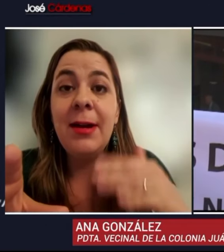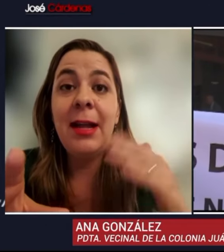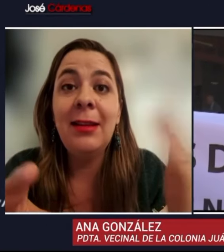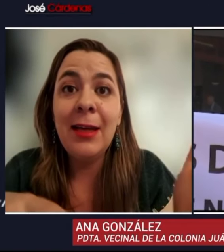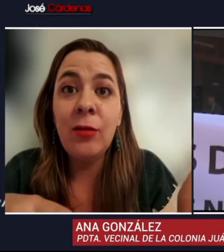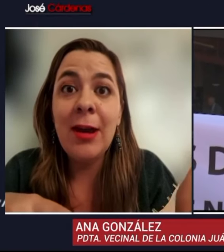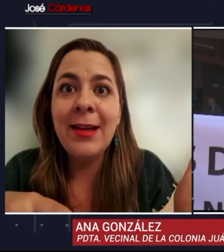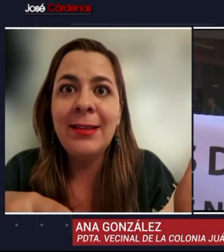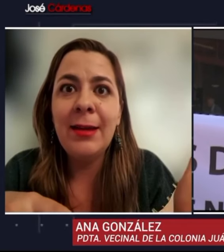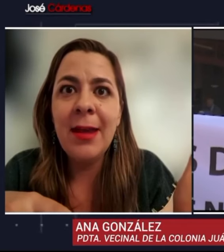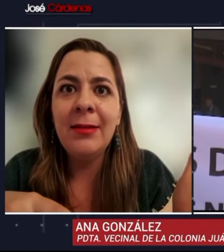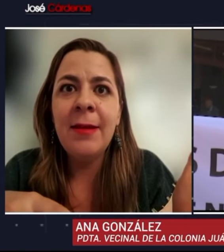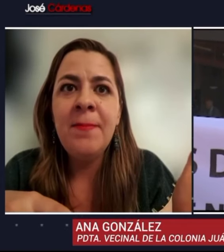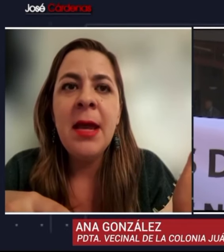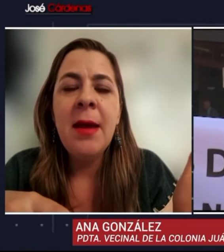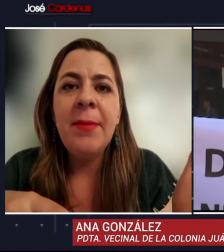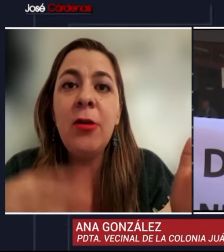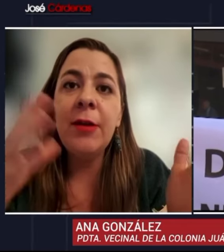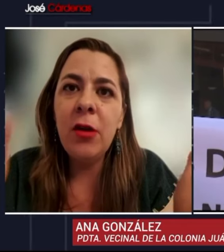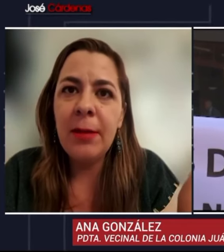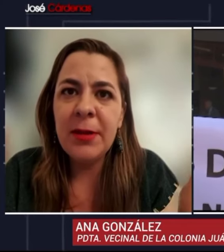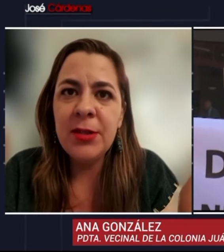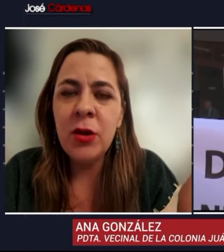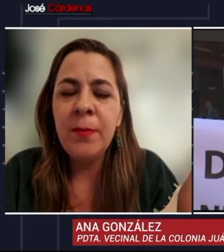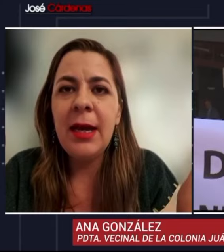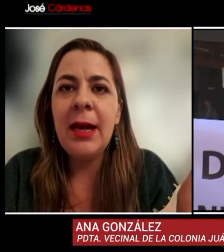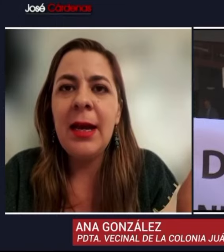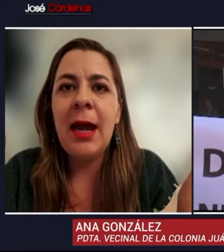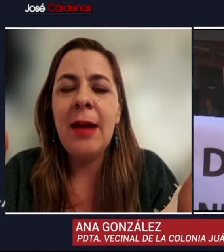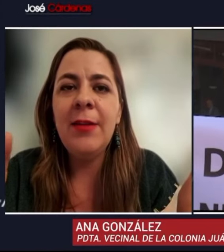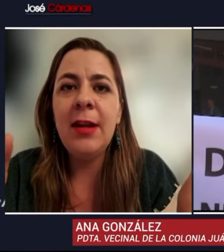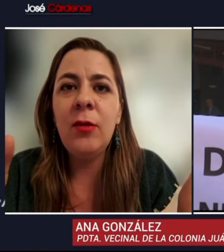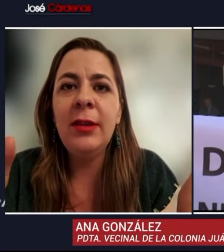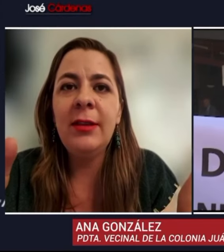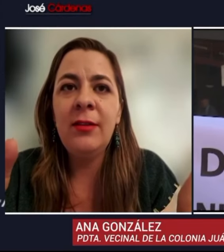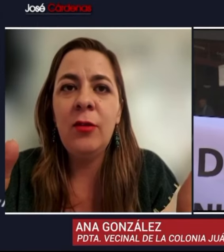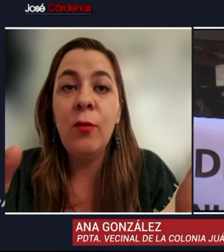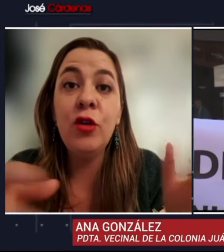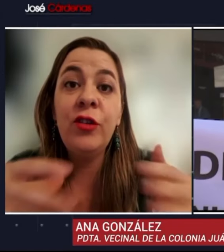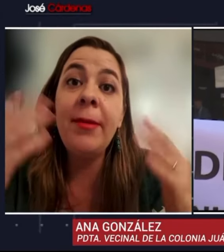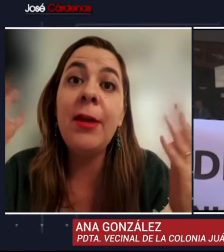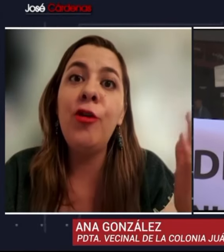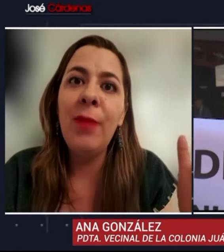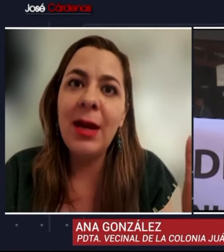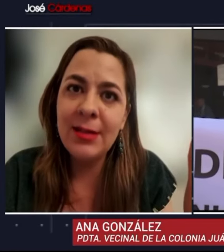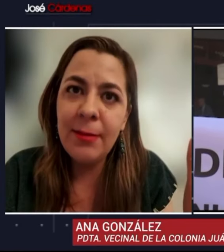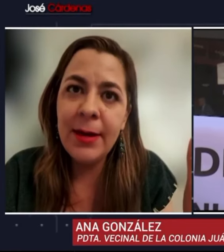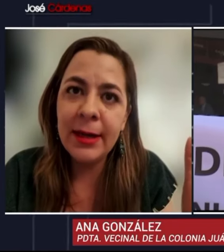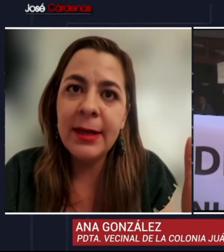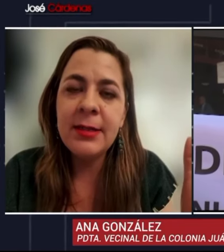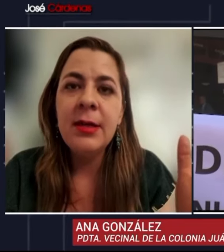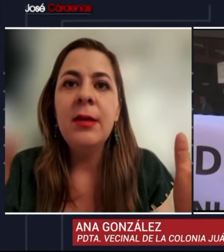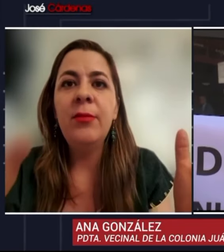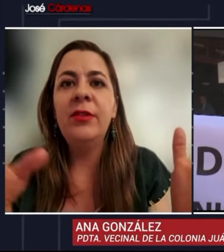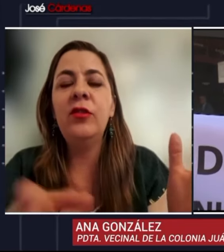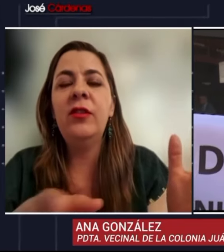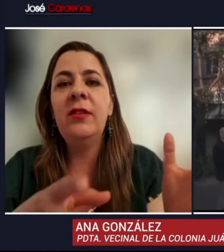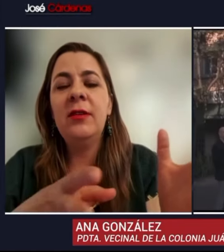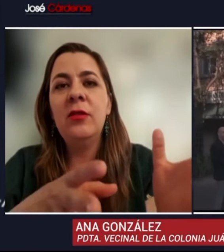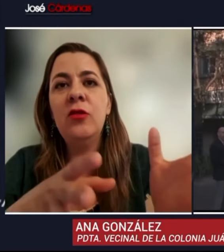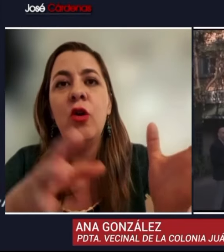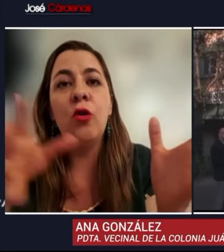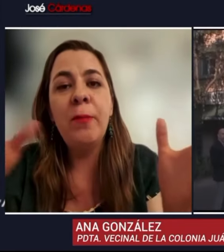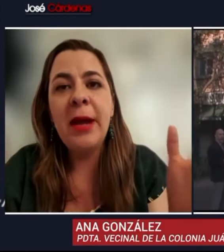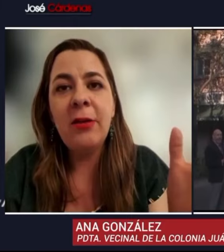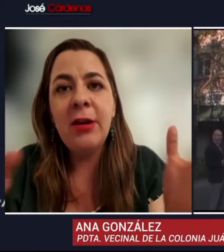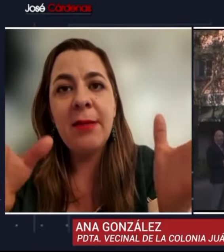estaban atendiendo ahí directamente. Pero ¿qué fue lo que pasó? Que al final de cuentas, como no se abrieron más albergues, pues entonces